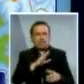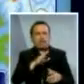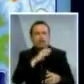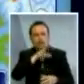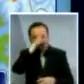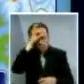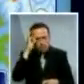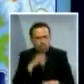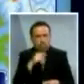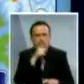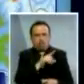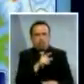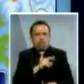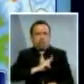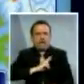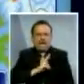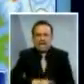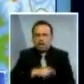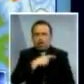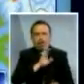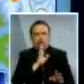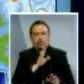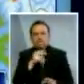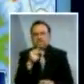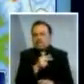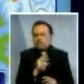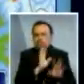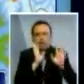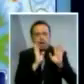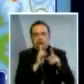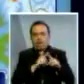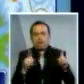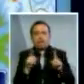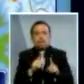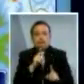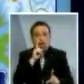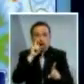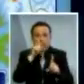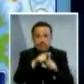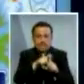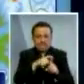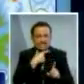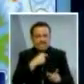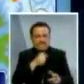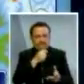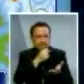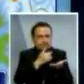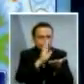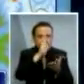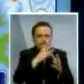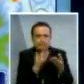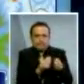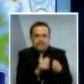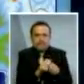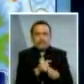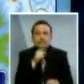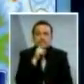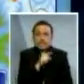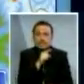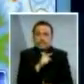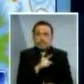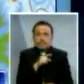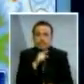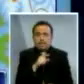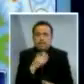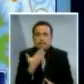o a alguien por su religión o su afinidad sexual, y el objeto es eliminarlo, amedrentarlo, intimidarlo, eso constituye una